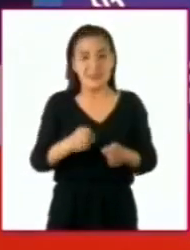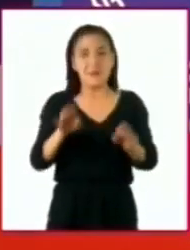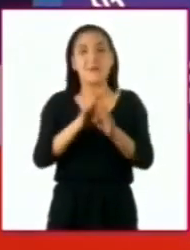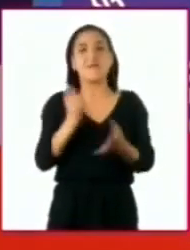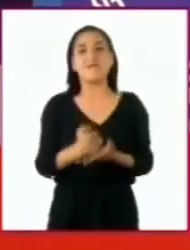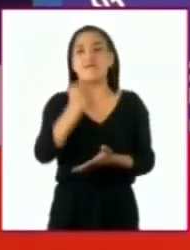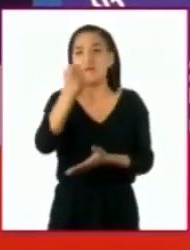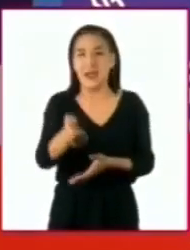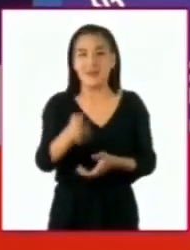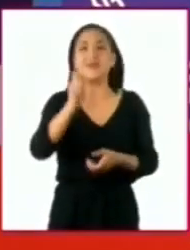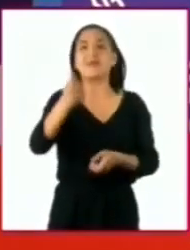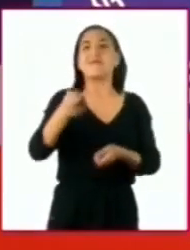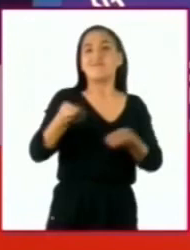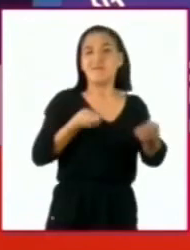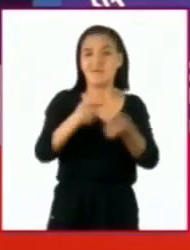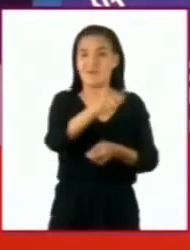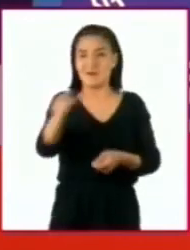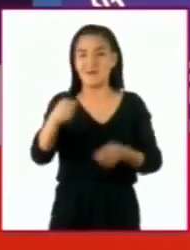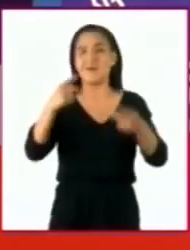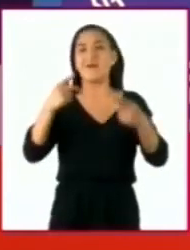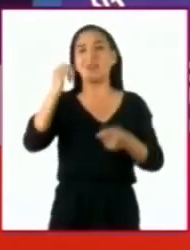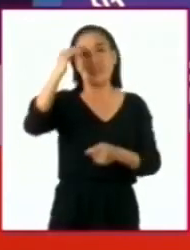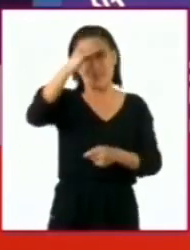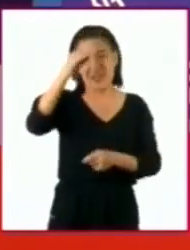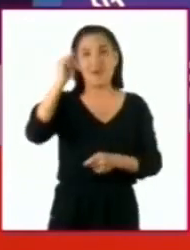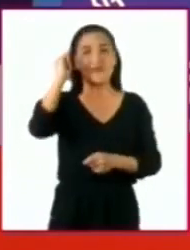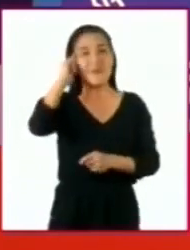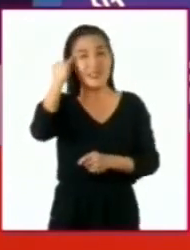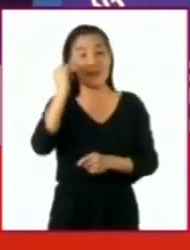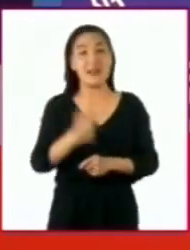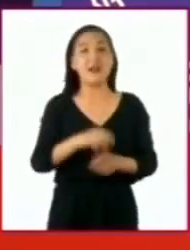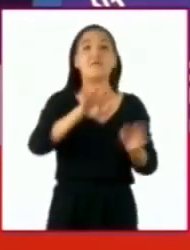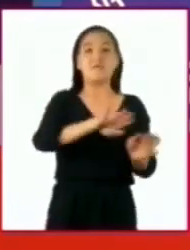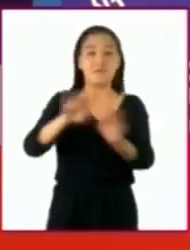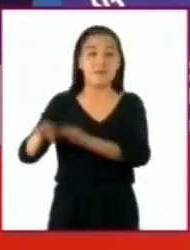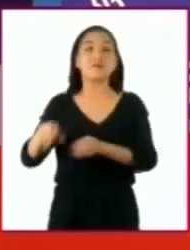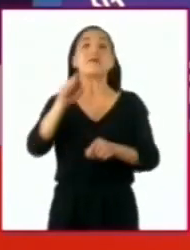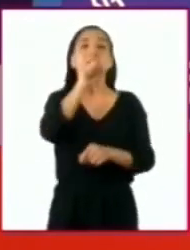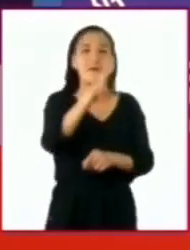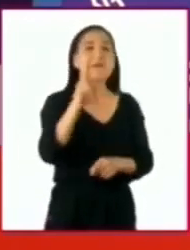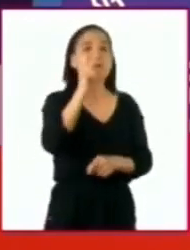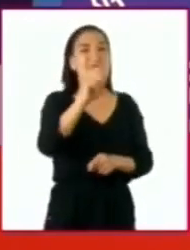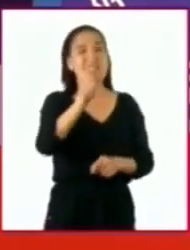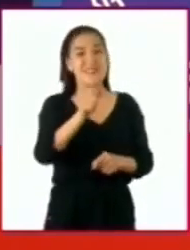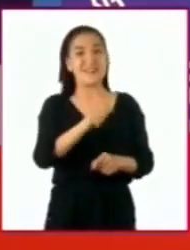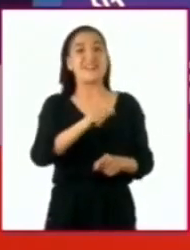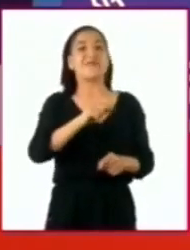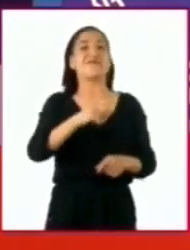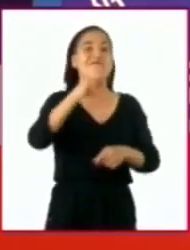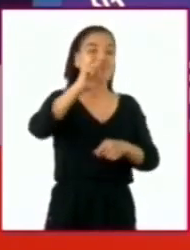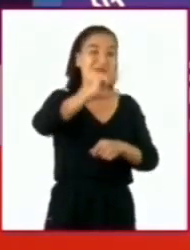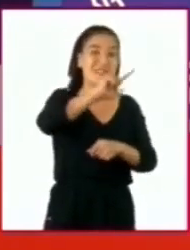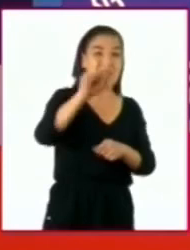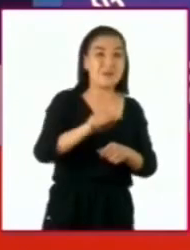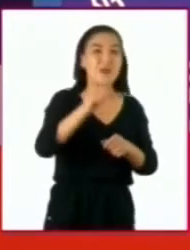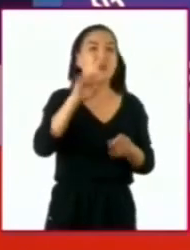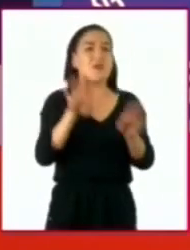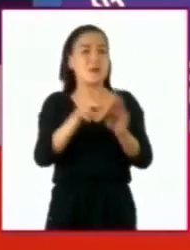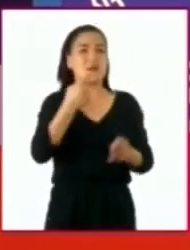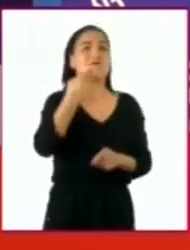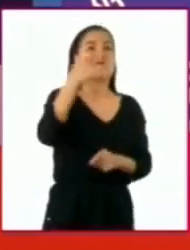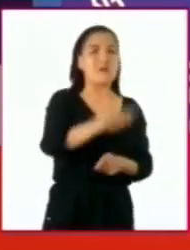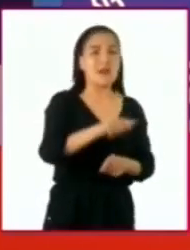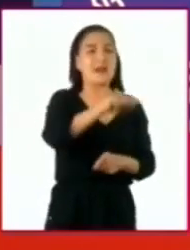el control de los señoríos. Por otra parte, supimos que como consecuencia de la denuncia de abusos que sufrían